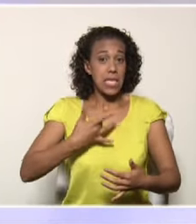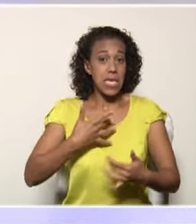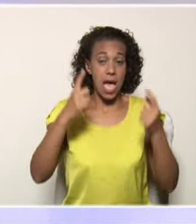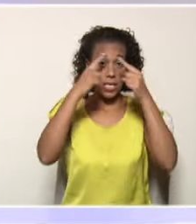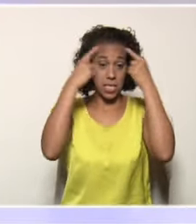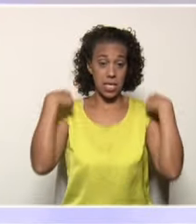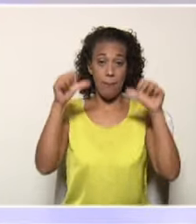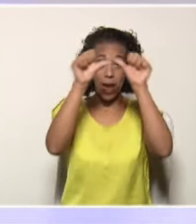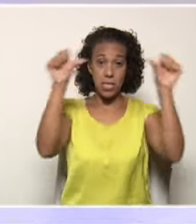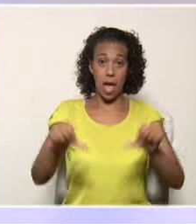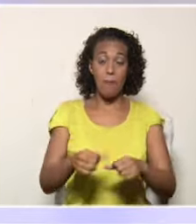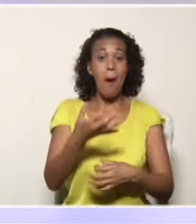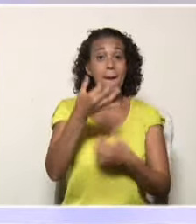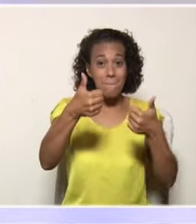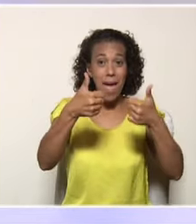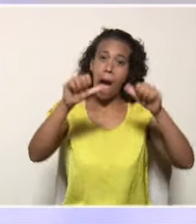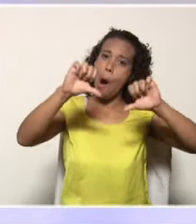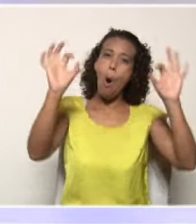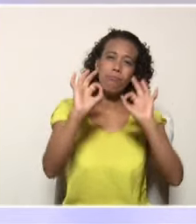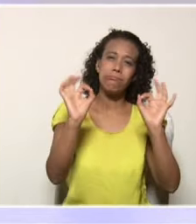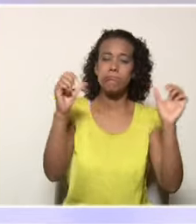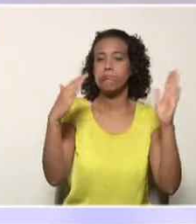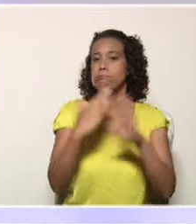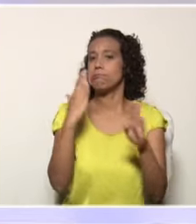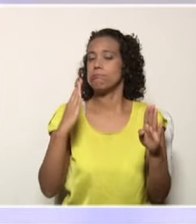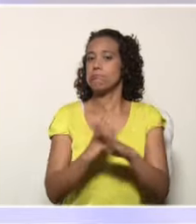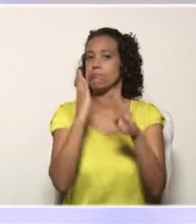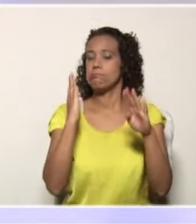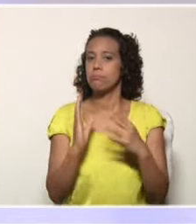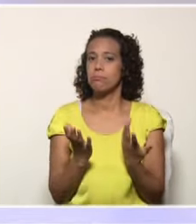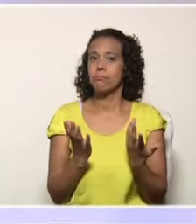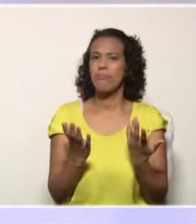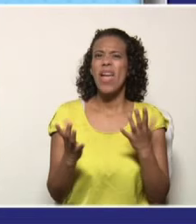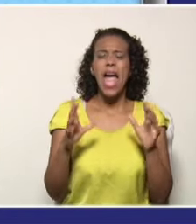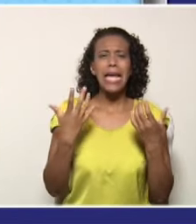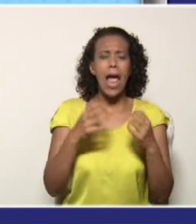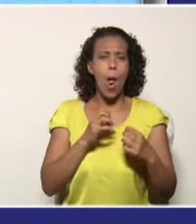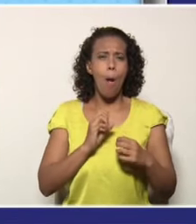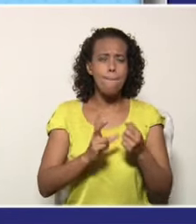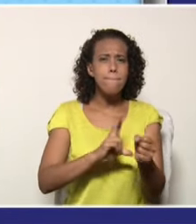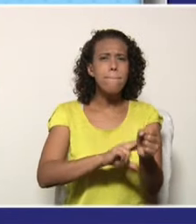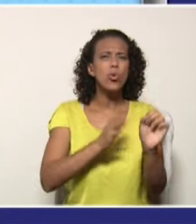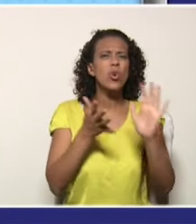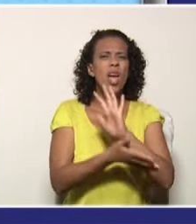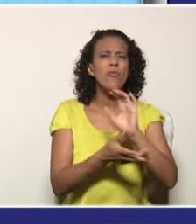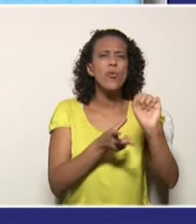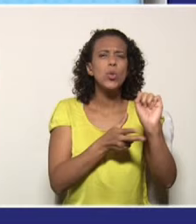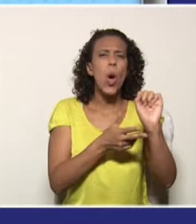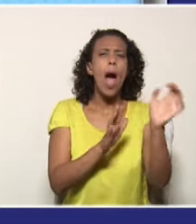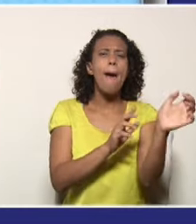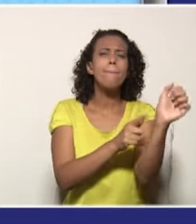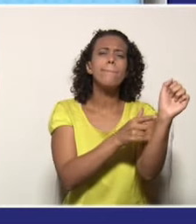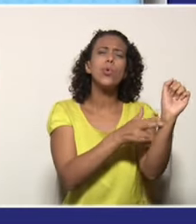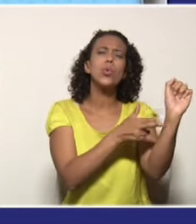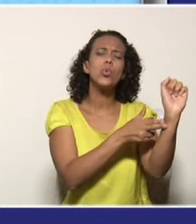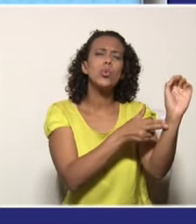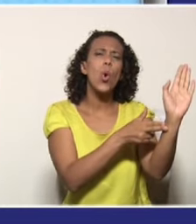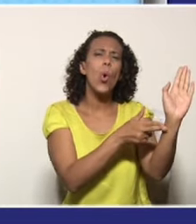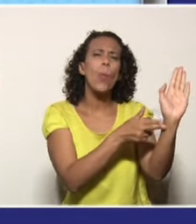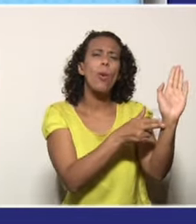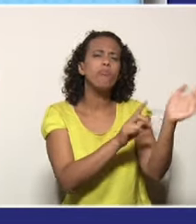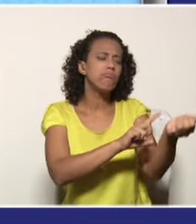sistema circulatorio está funcionando correctamente. ¿Qué es el pulso? Y la manera como